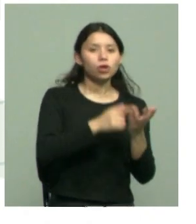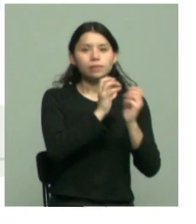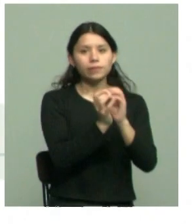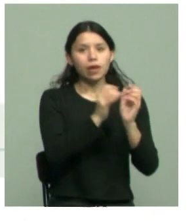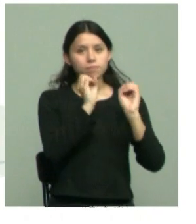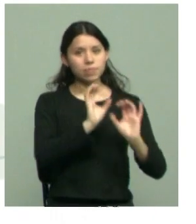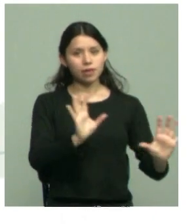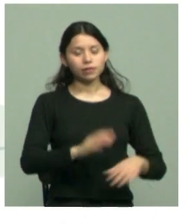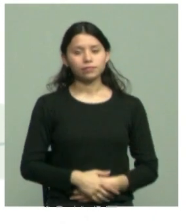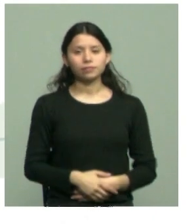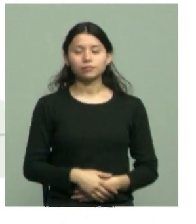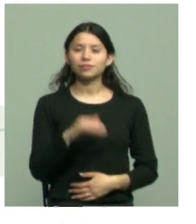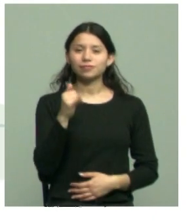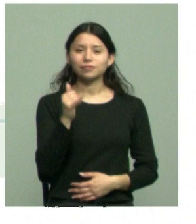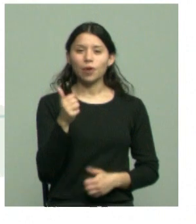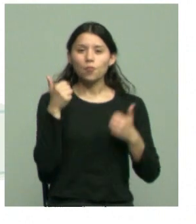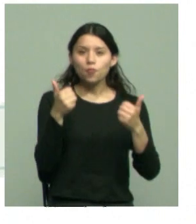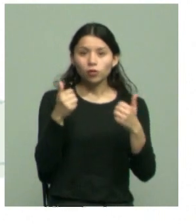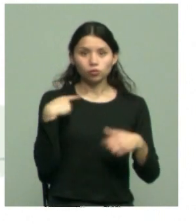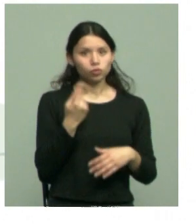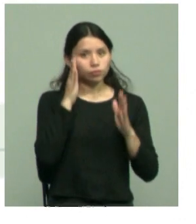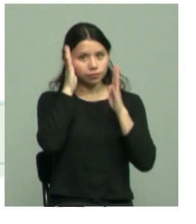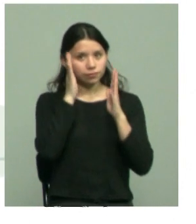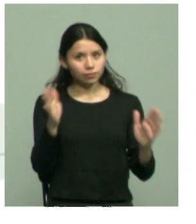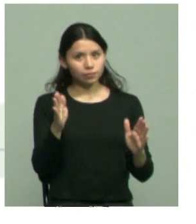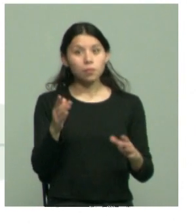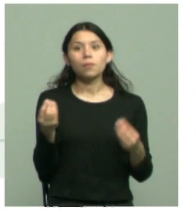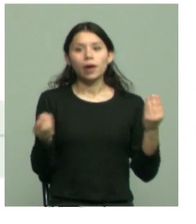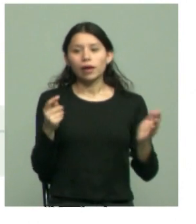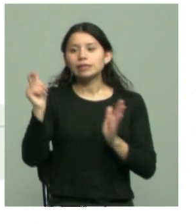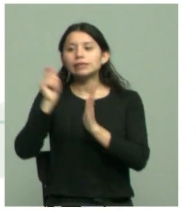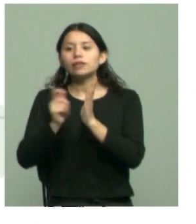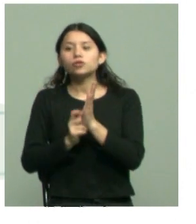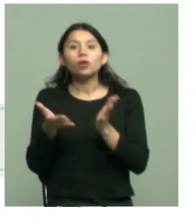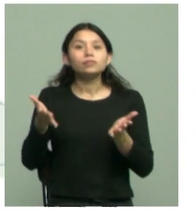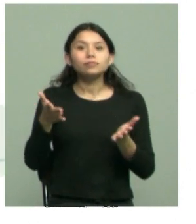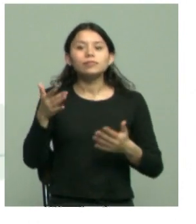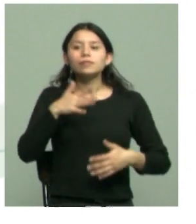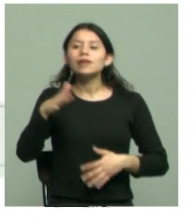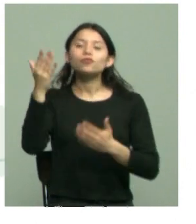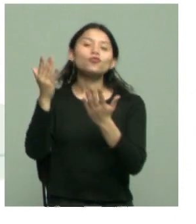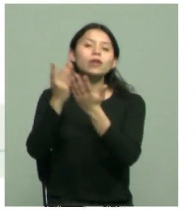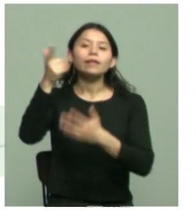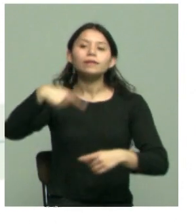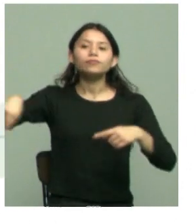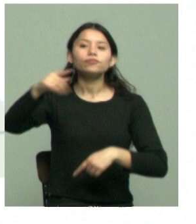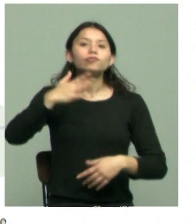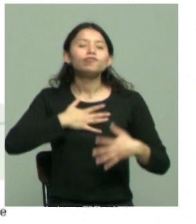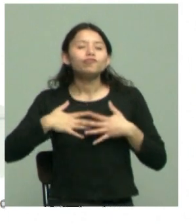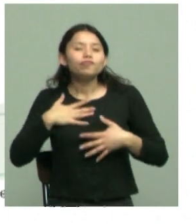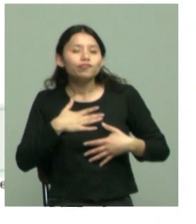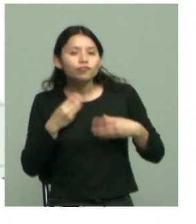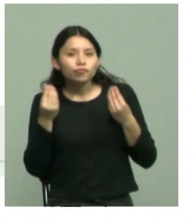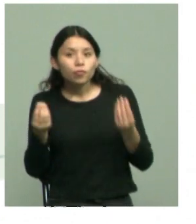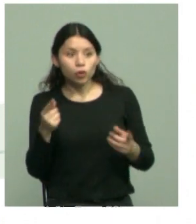atentos a ver esto, ¿no? Sobre todo la expectativa que genera el censo, no solamente en los propios estudiantes de la universidad, sino también en